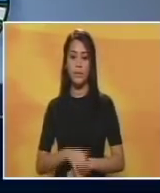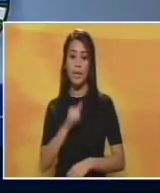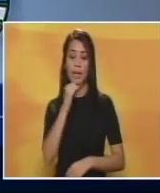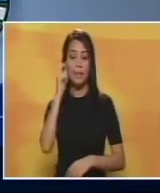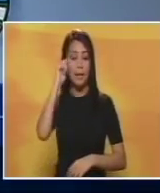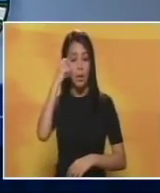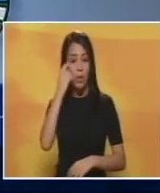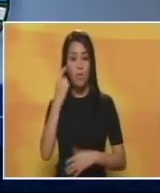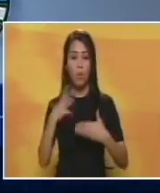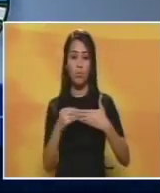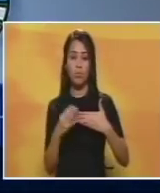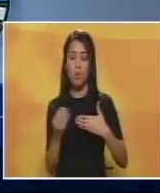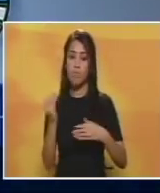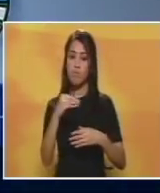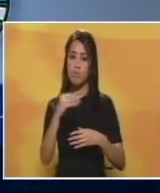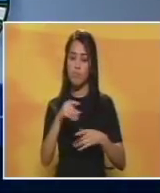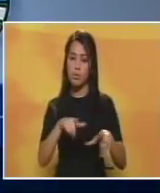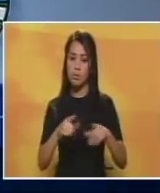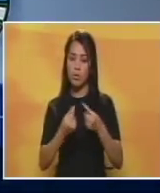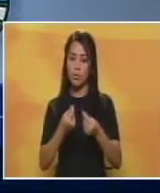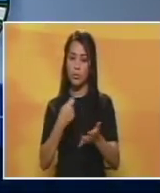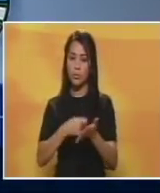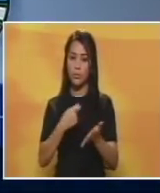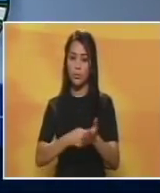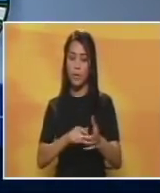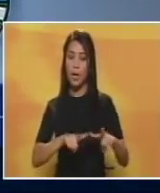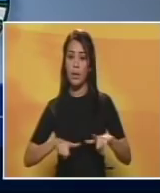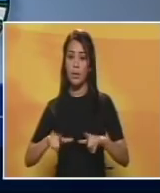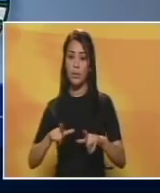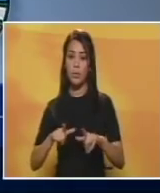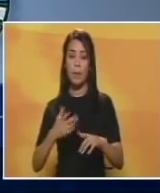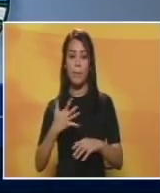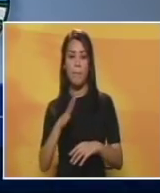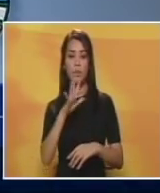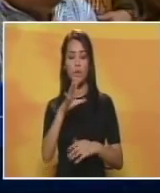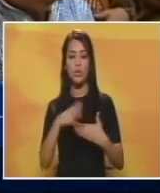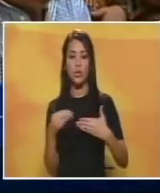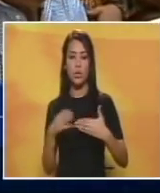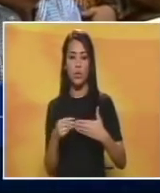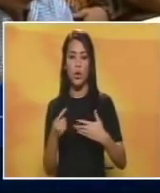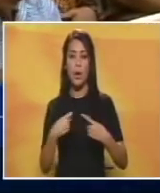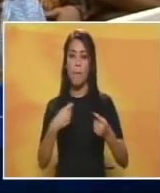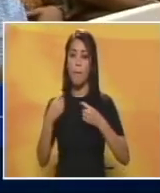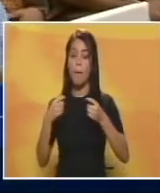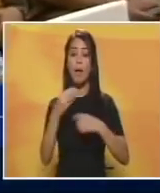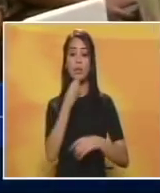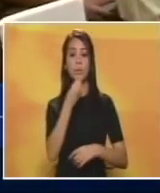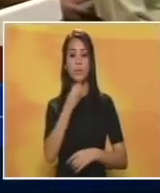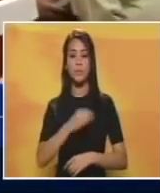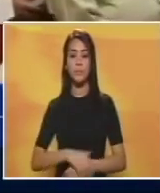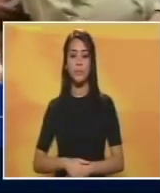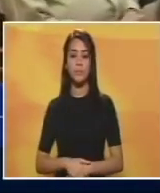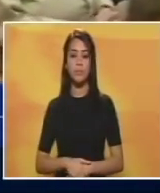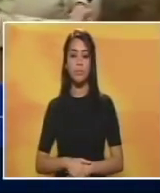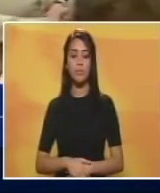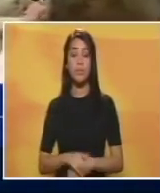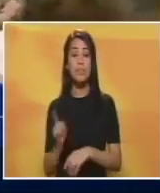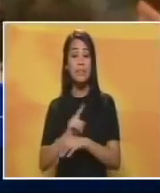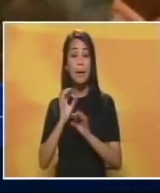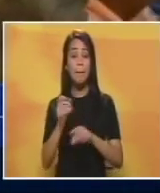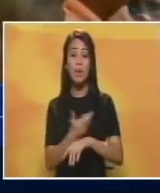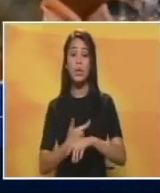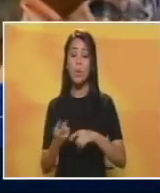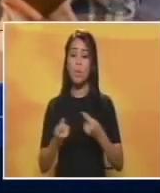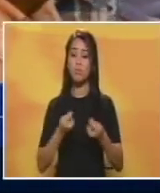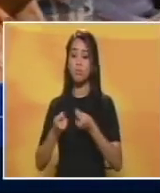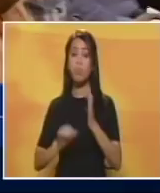dólar invertido en agroinsumos en el Estado se ahorran $5 en importación de alimentos. Reiteró que urge que el gobierno